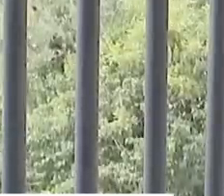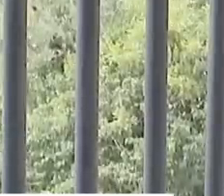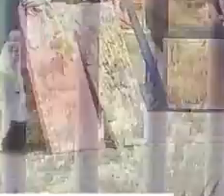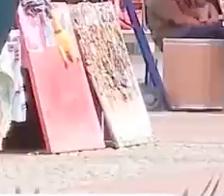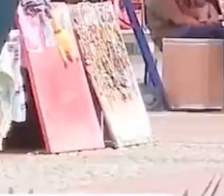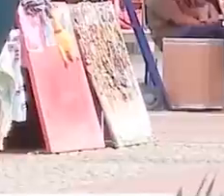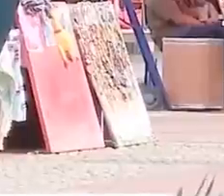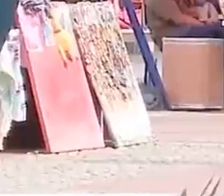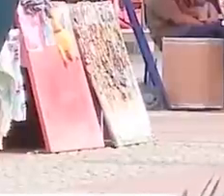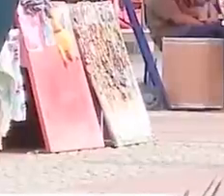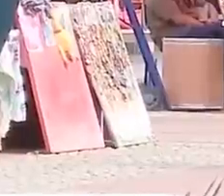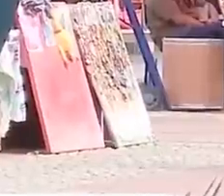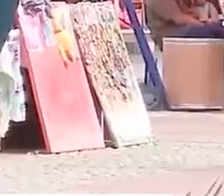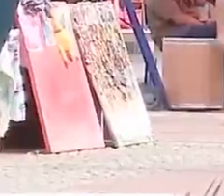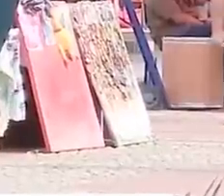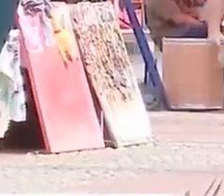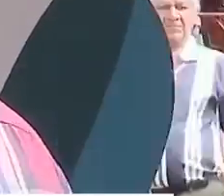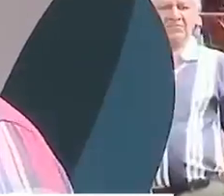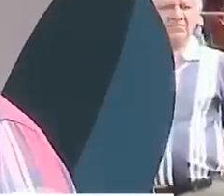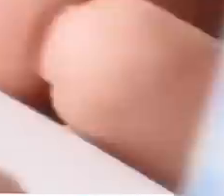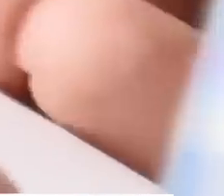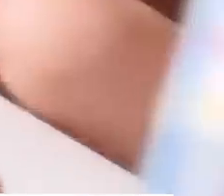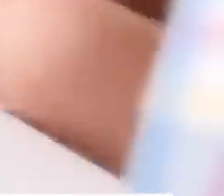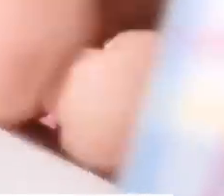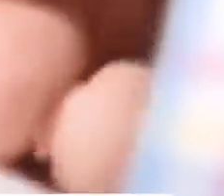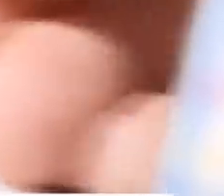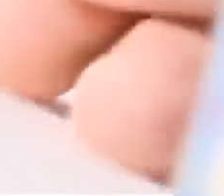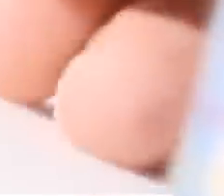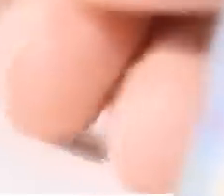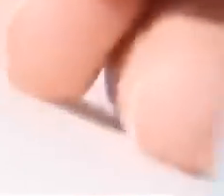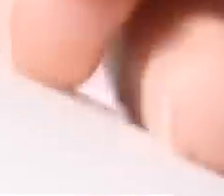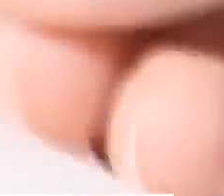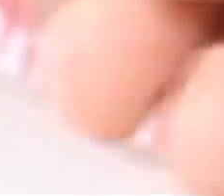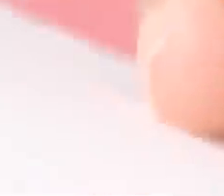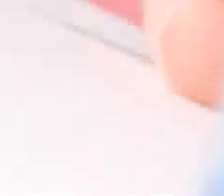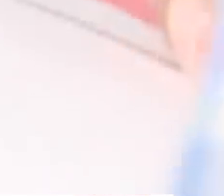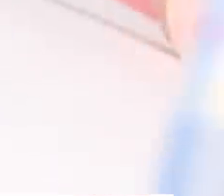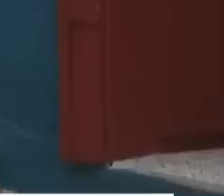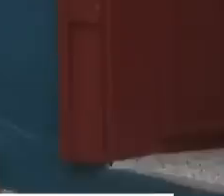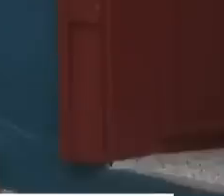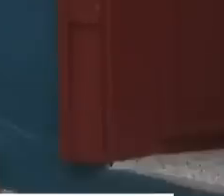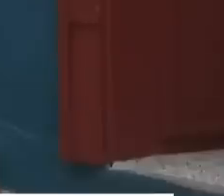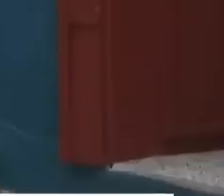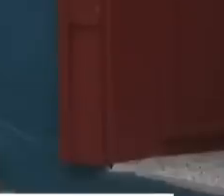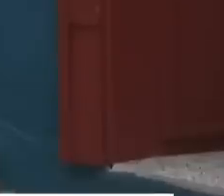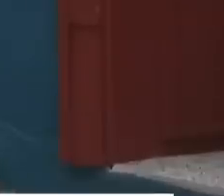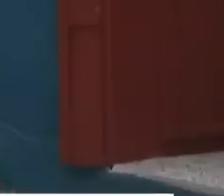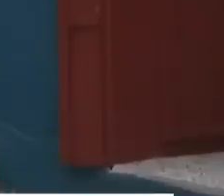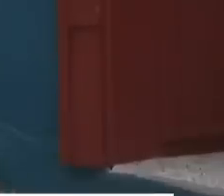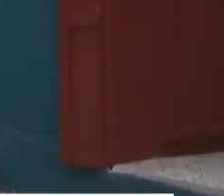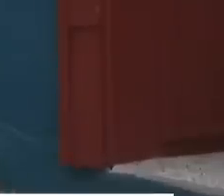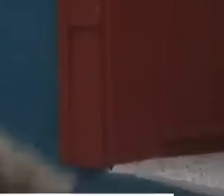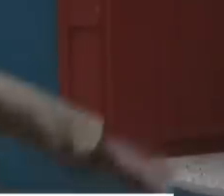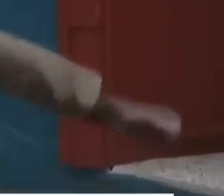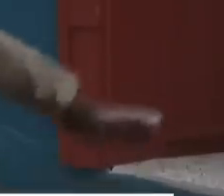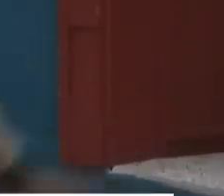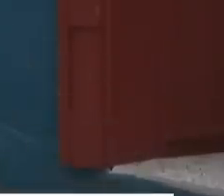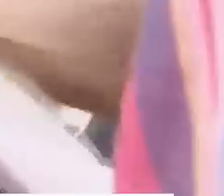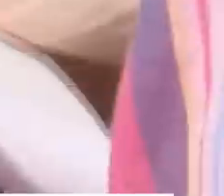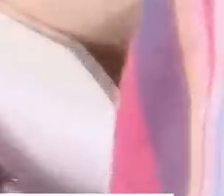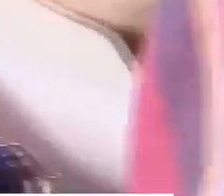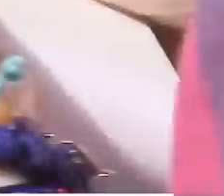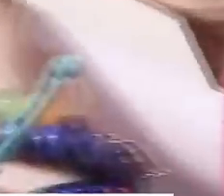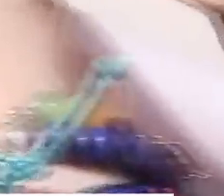vida. Santiago Rojas, médico y autor muy querido por su público, compartió una que otra firma y conversación en cada esquina, además de su